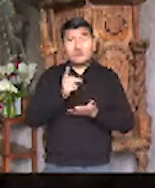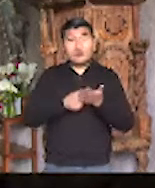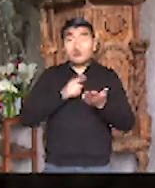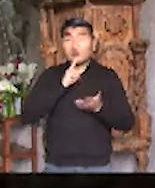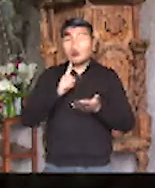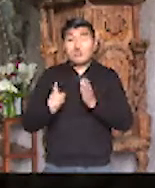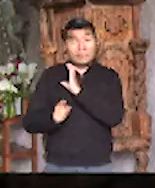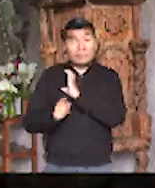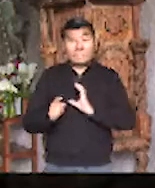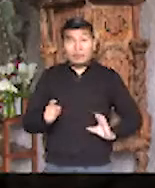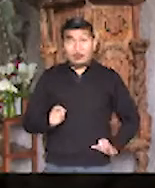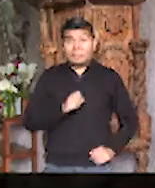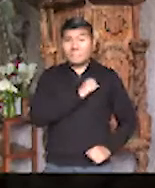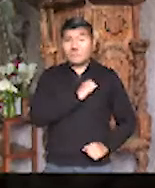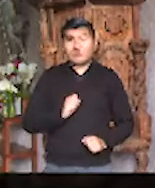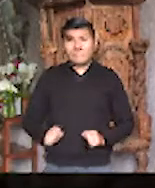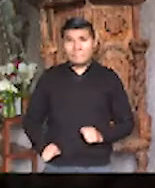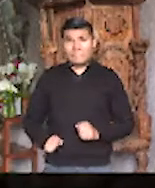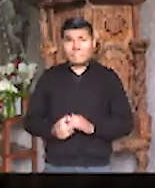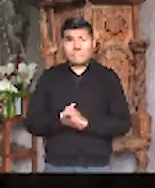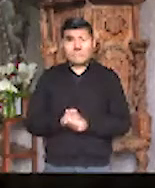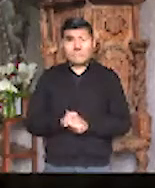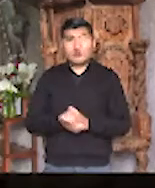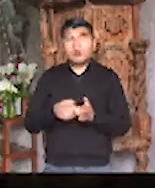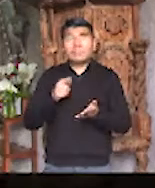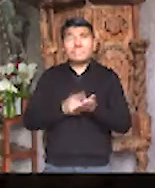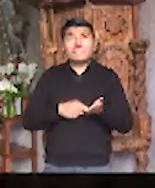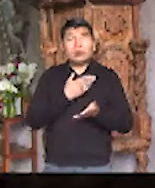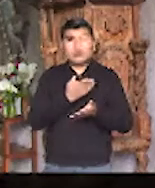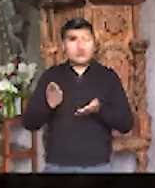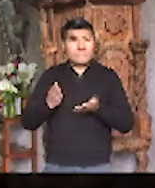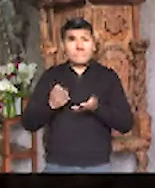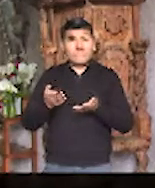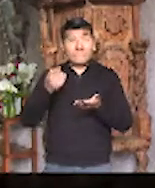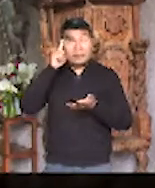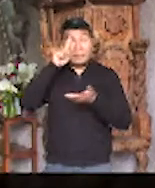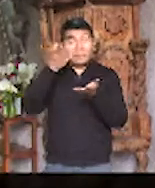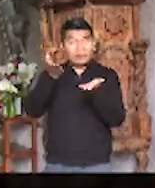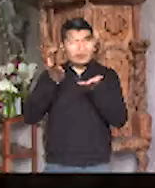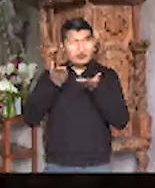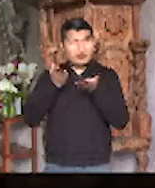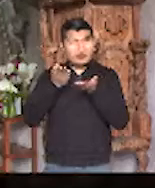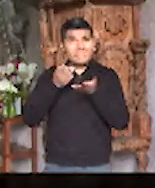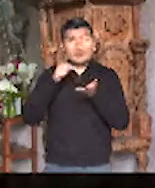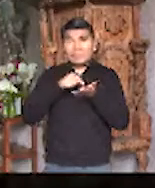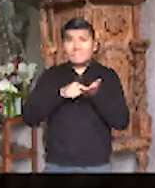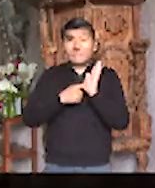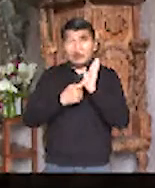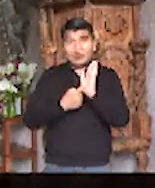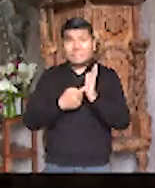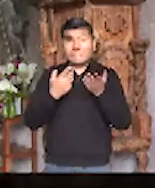cristo el señor qué señal señor tú nos das y ahí la señal